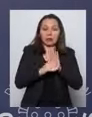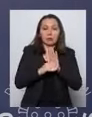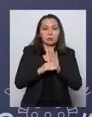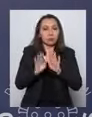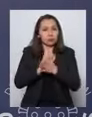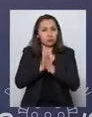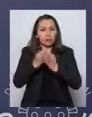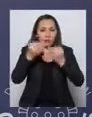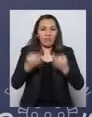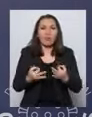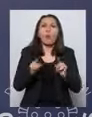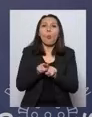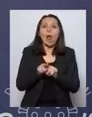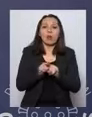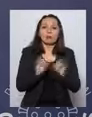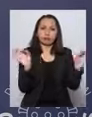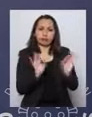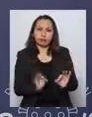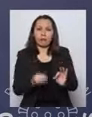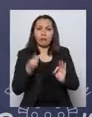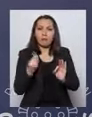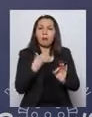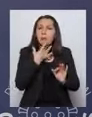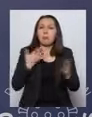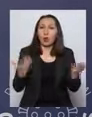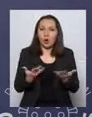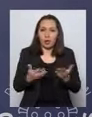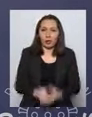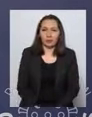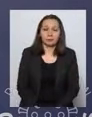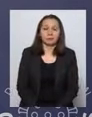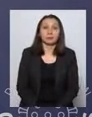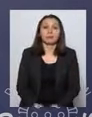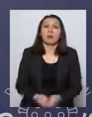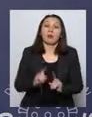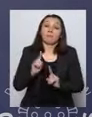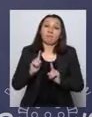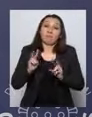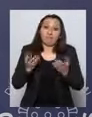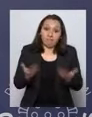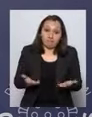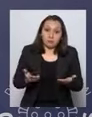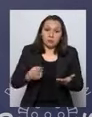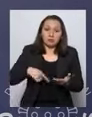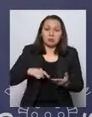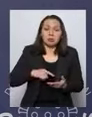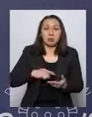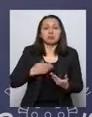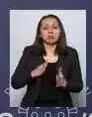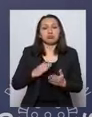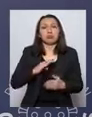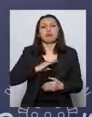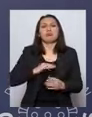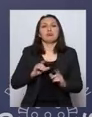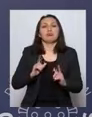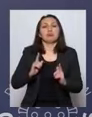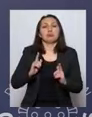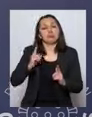completamente justificadas en este momento de alguna manera nos conforma que